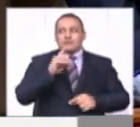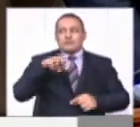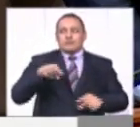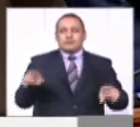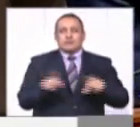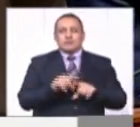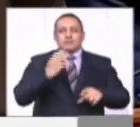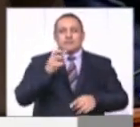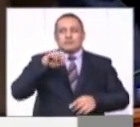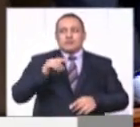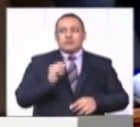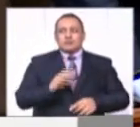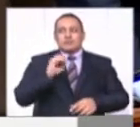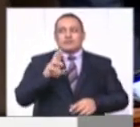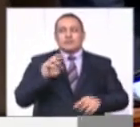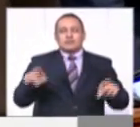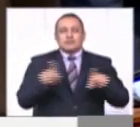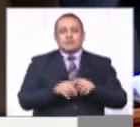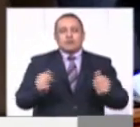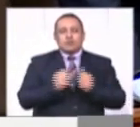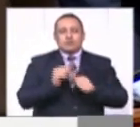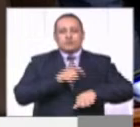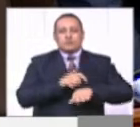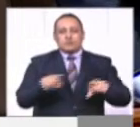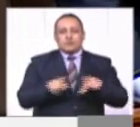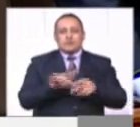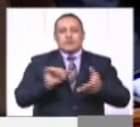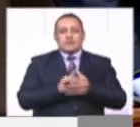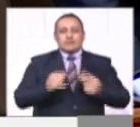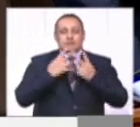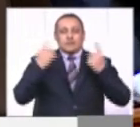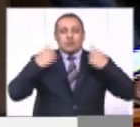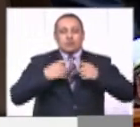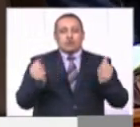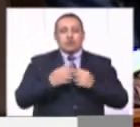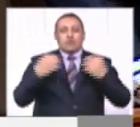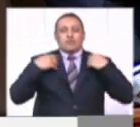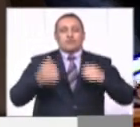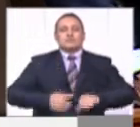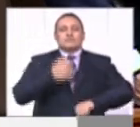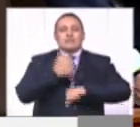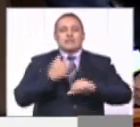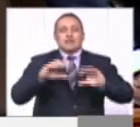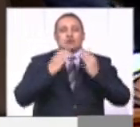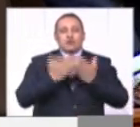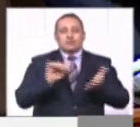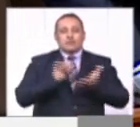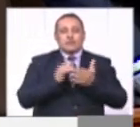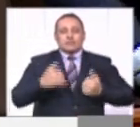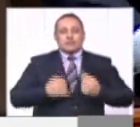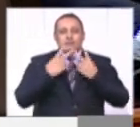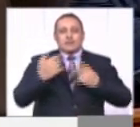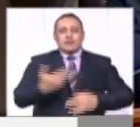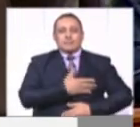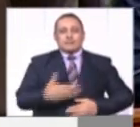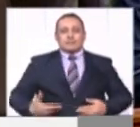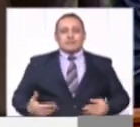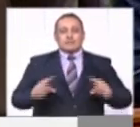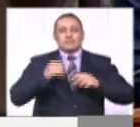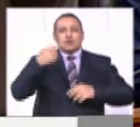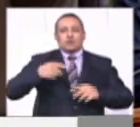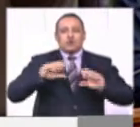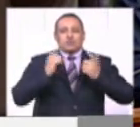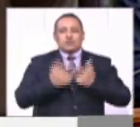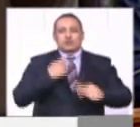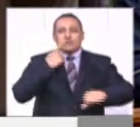gu cpcr de fecha 7 de septiembre del 2023 El oficial mayor del Congreso hizo conocimiento de la presidencia de la subcomisión de